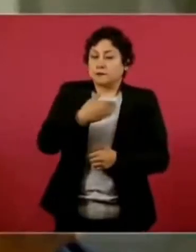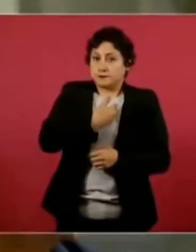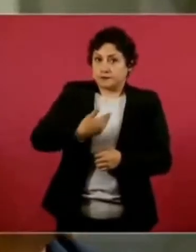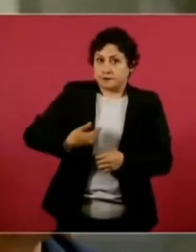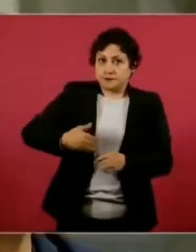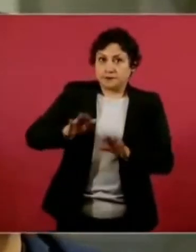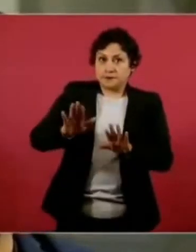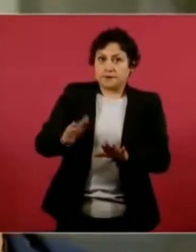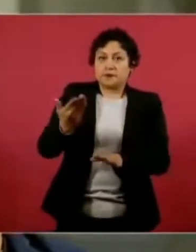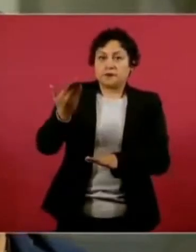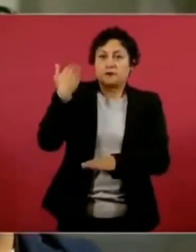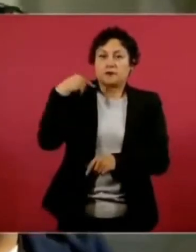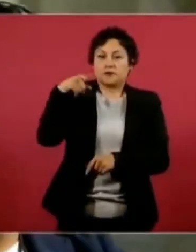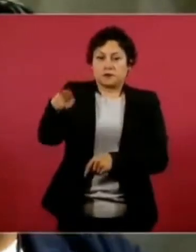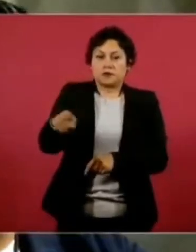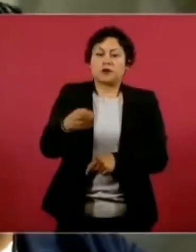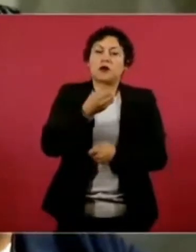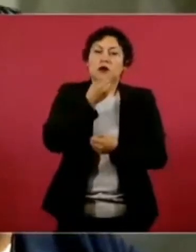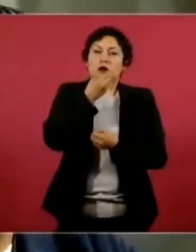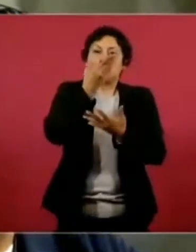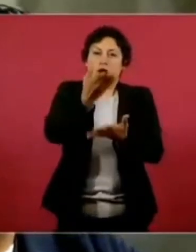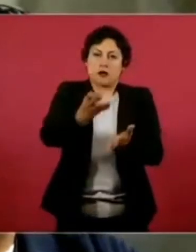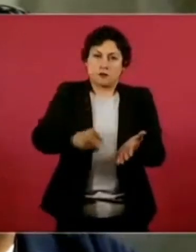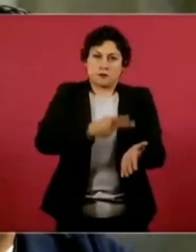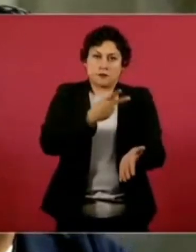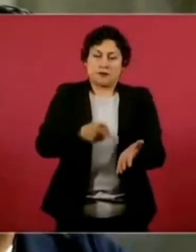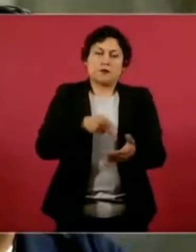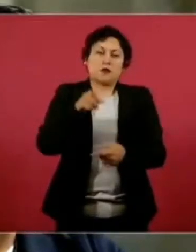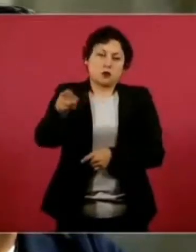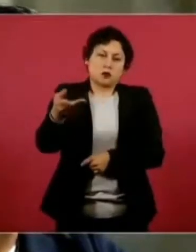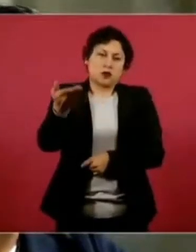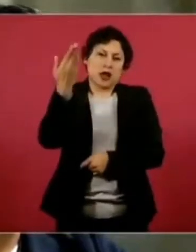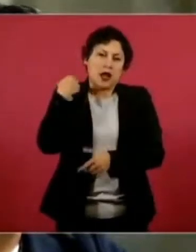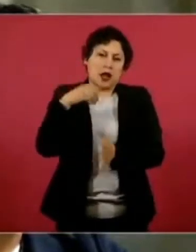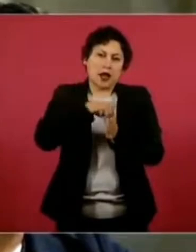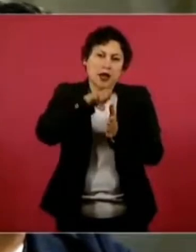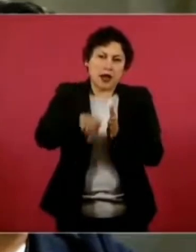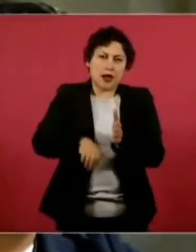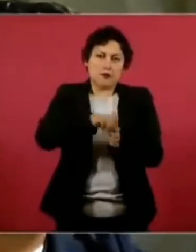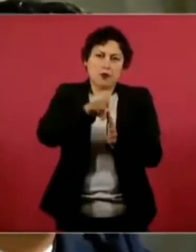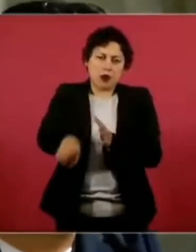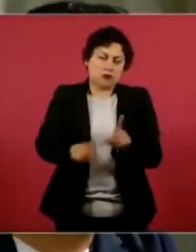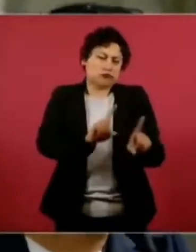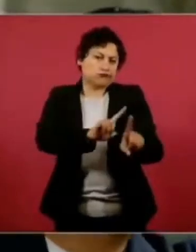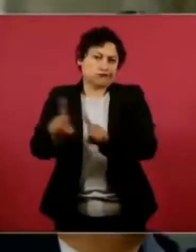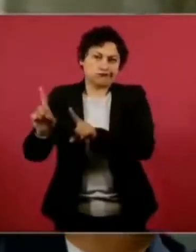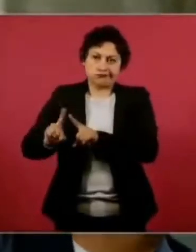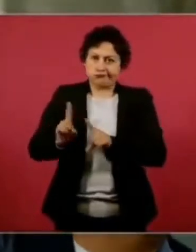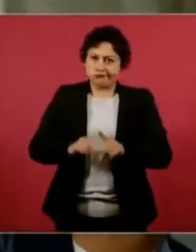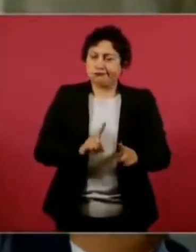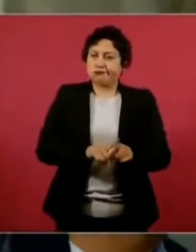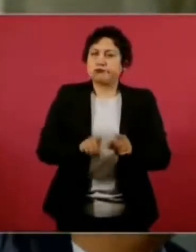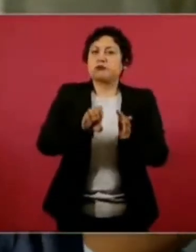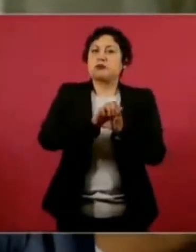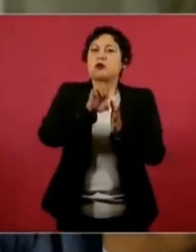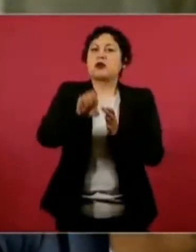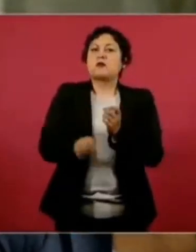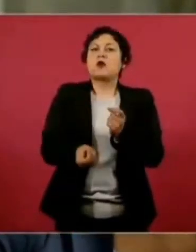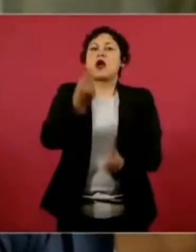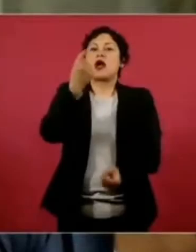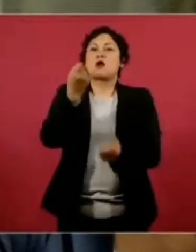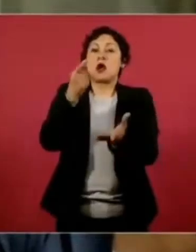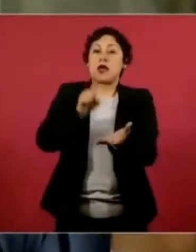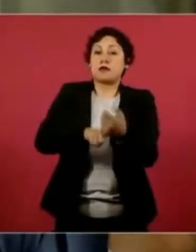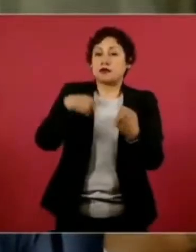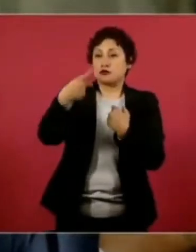aquí en la conferencia matutina y también ha ventilado algunos casos pues de diferencias o incluso traiciones en su gabinete